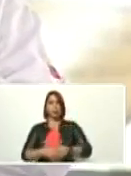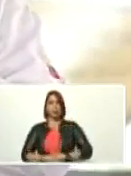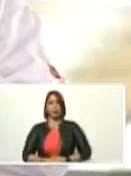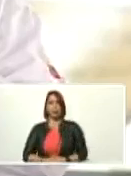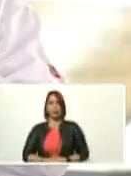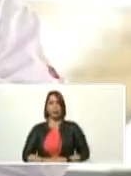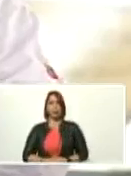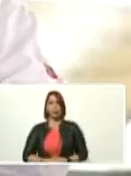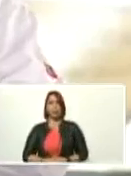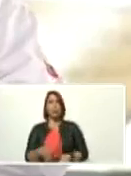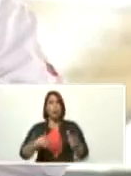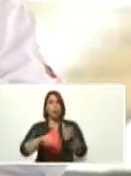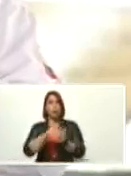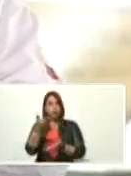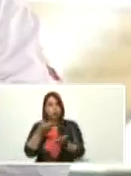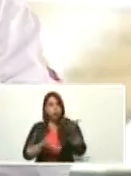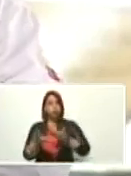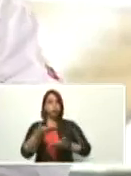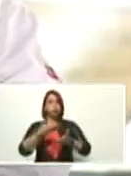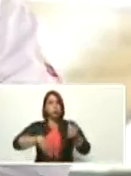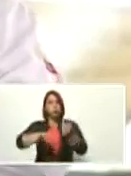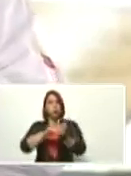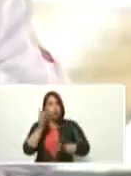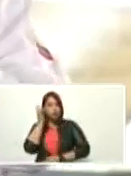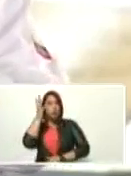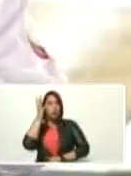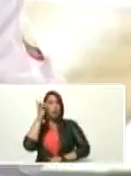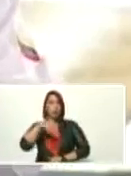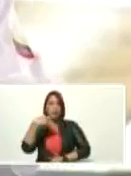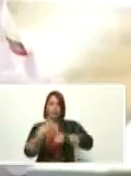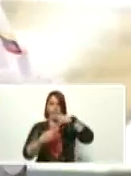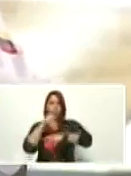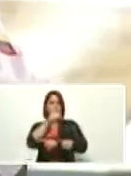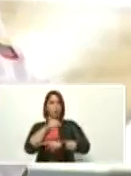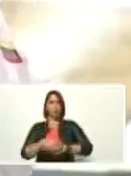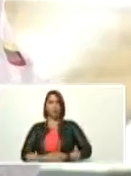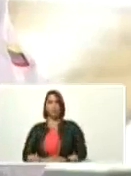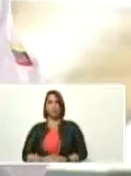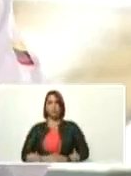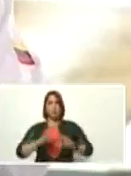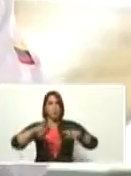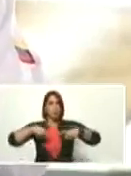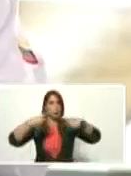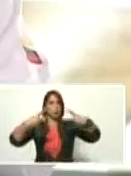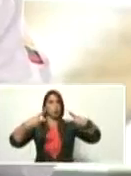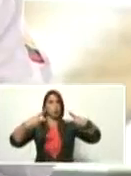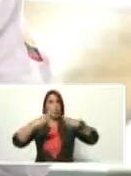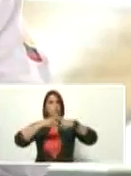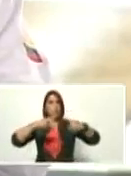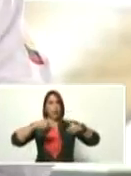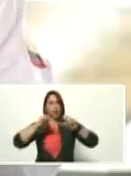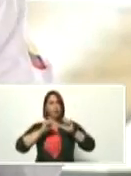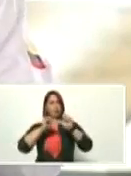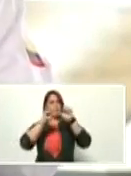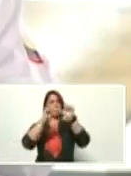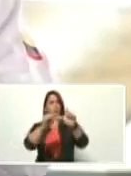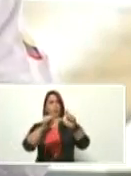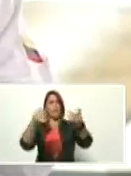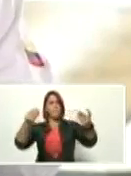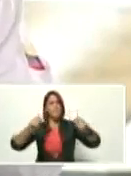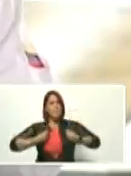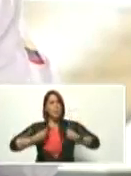permanentemente retroalimentarse, reinventarse, revolucionarse, renovarse para que se mantengan